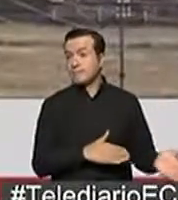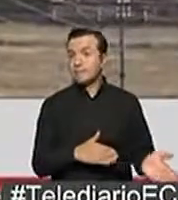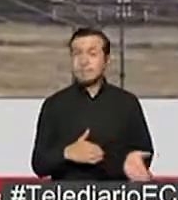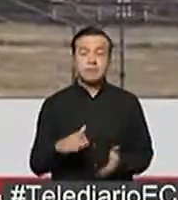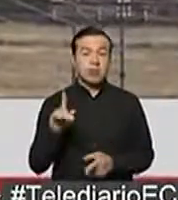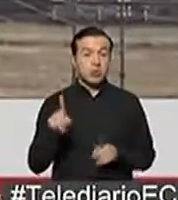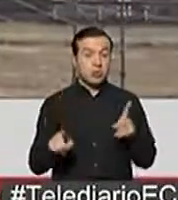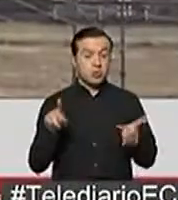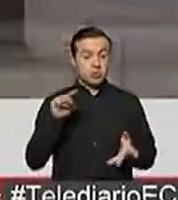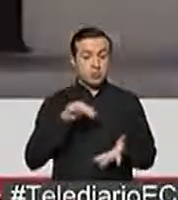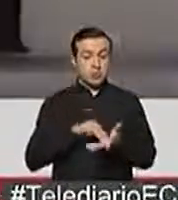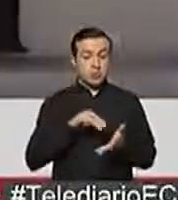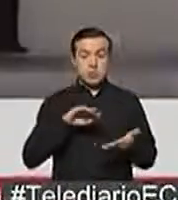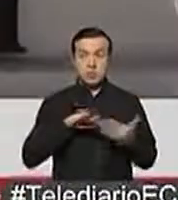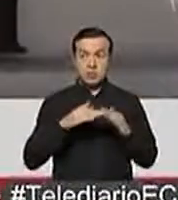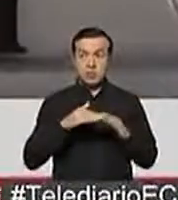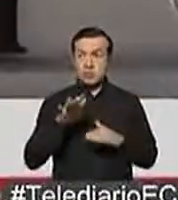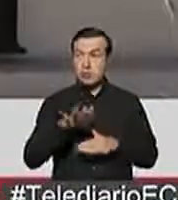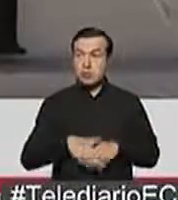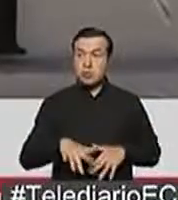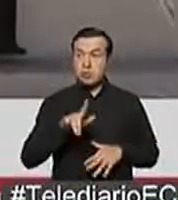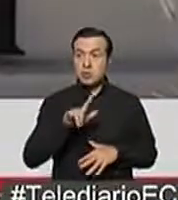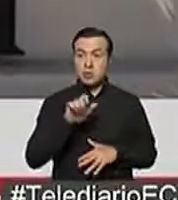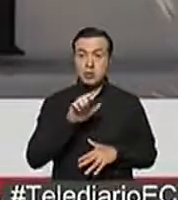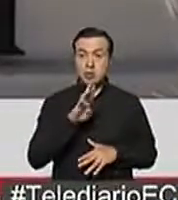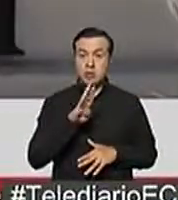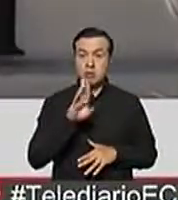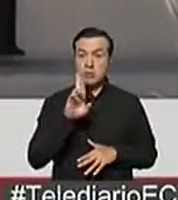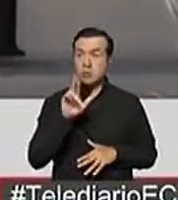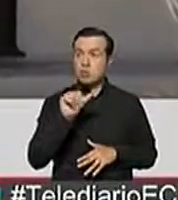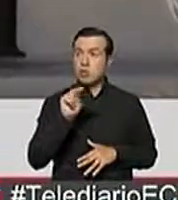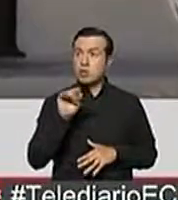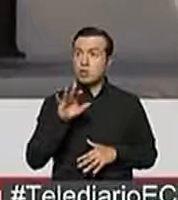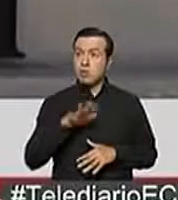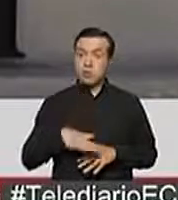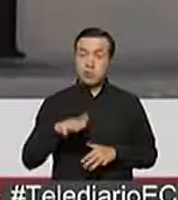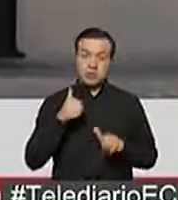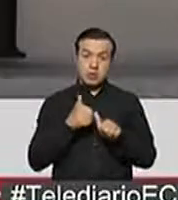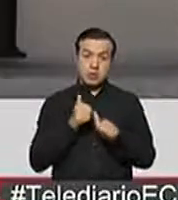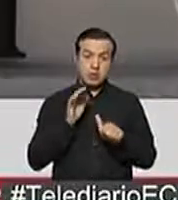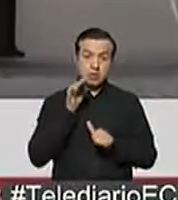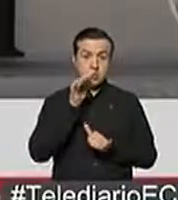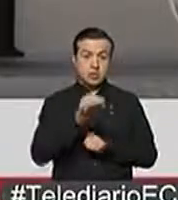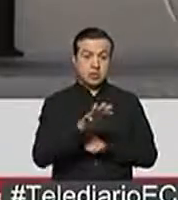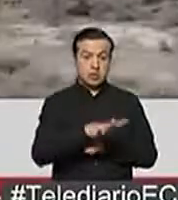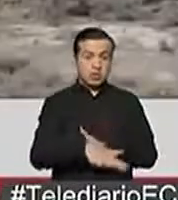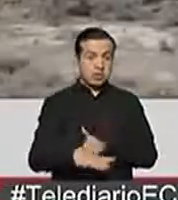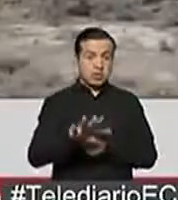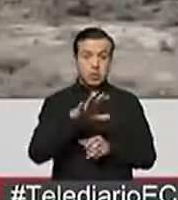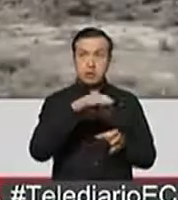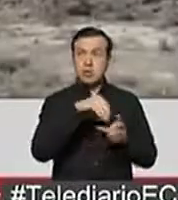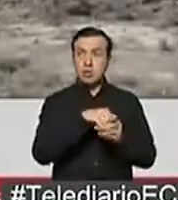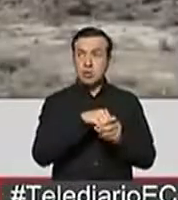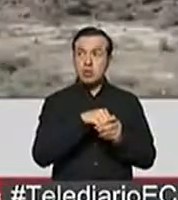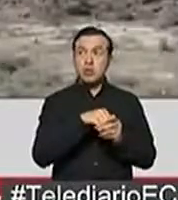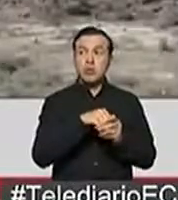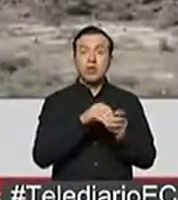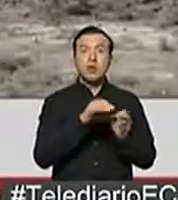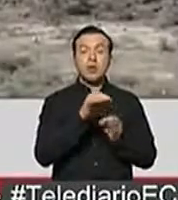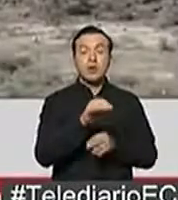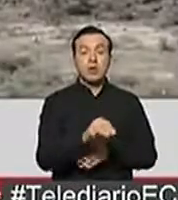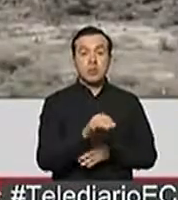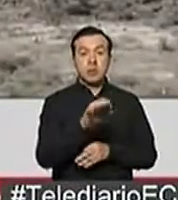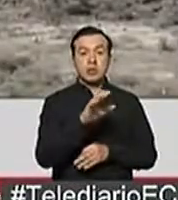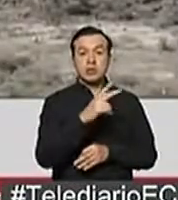varios miembros de la comunidad de Levarón se transportaban desde un punto cercano al municipio de Bavispe hasta la colonia Levarón